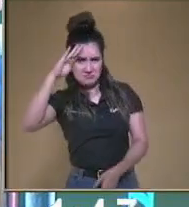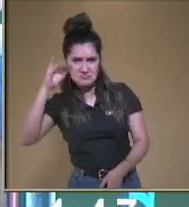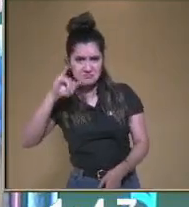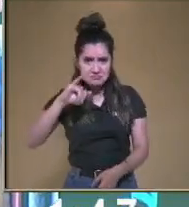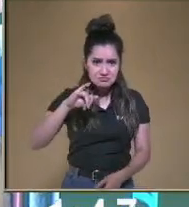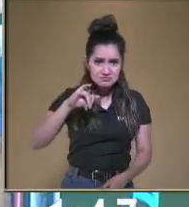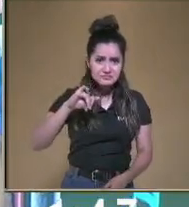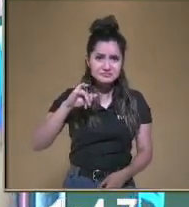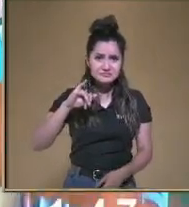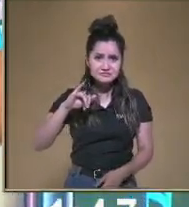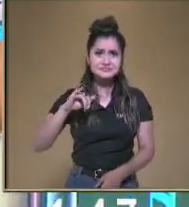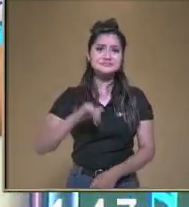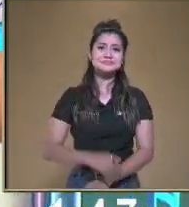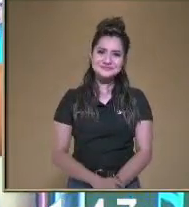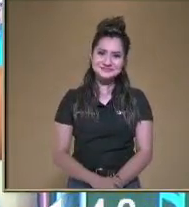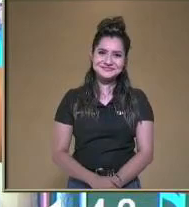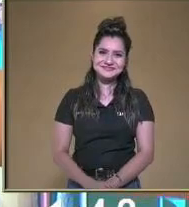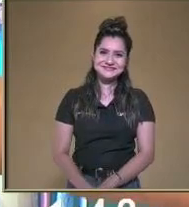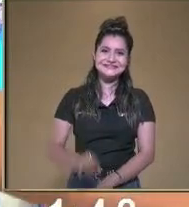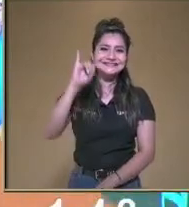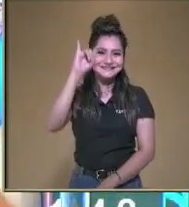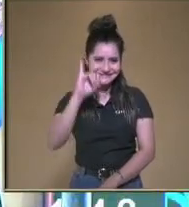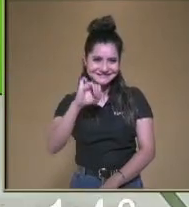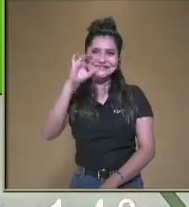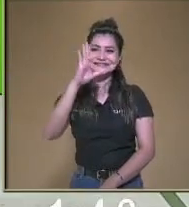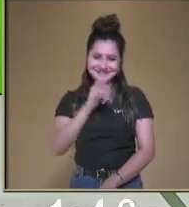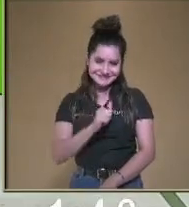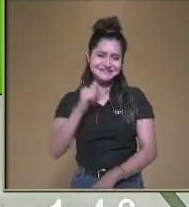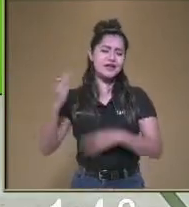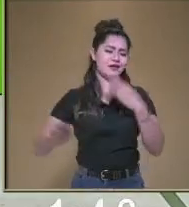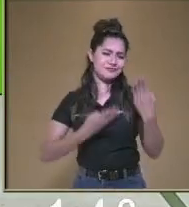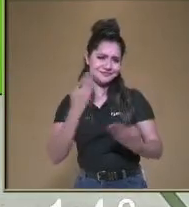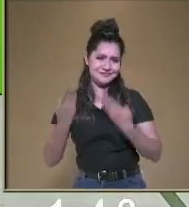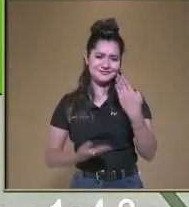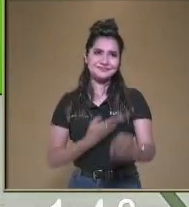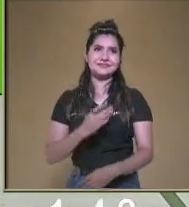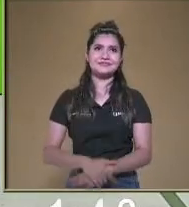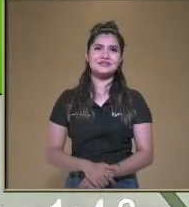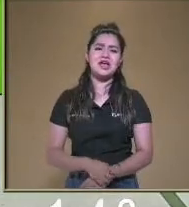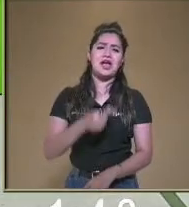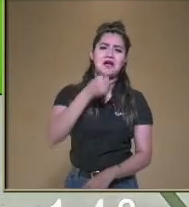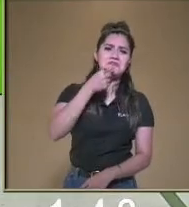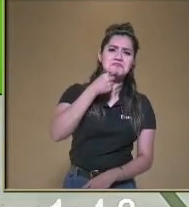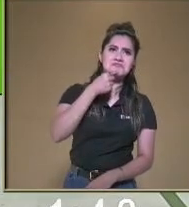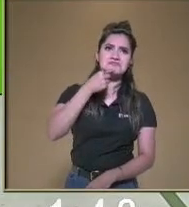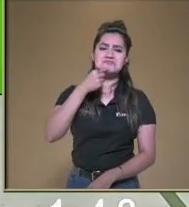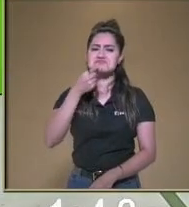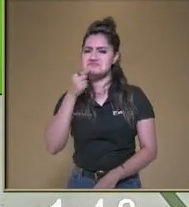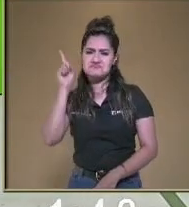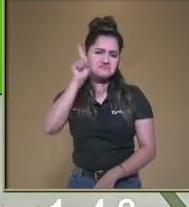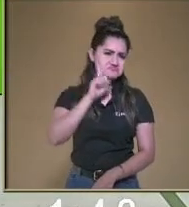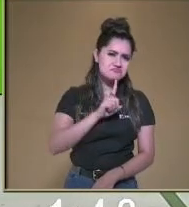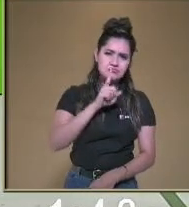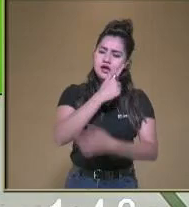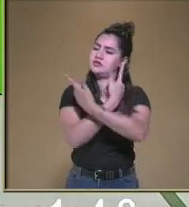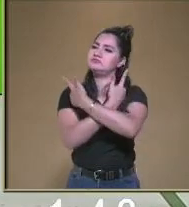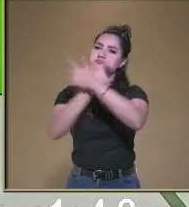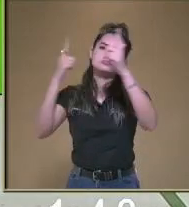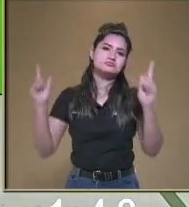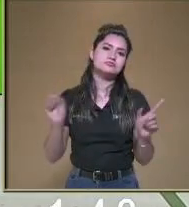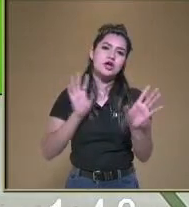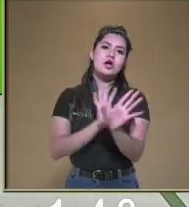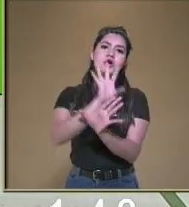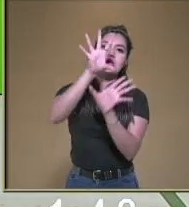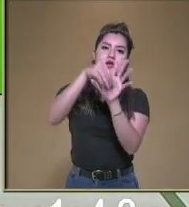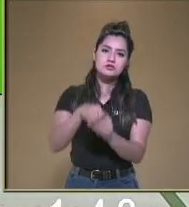bailar? Pues por supuesto que sí, mira, puede bailar desde un niño y una niña. Esto es incluyente, es para